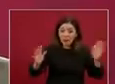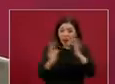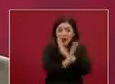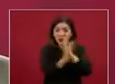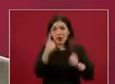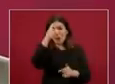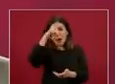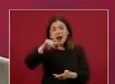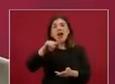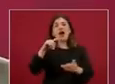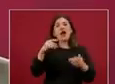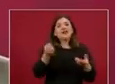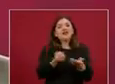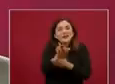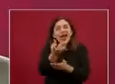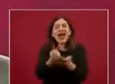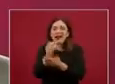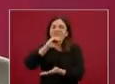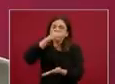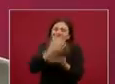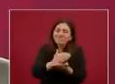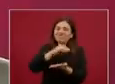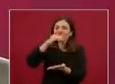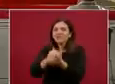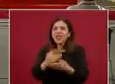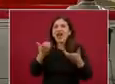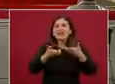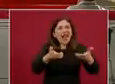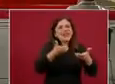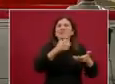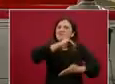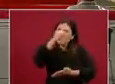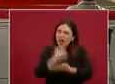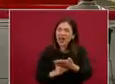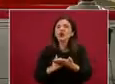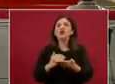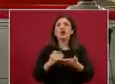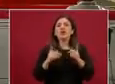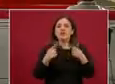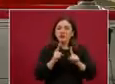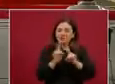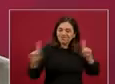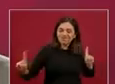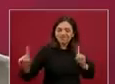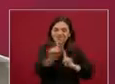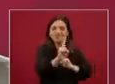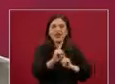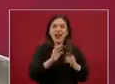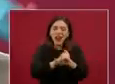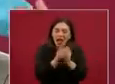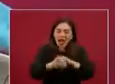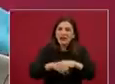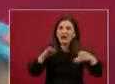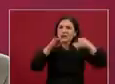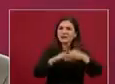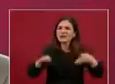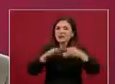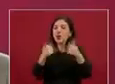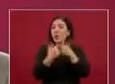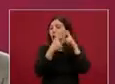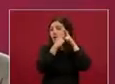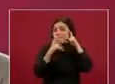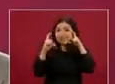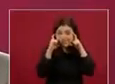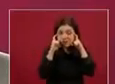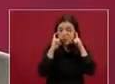de restringir su movilidad en el espacio público, de mantenerse a sana distancia, de lavarse las manos continuamente, de usar el